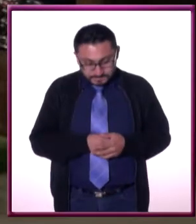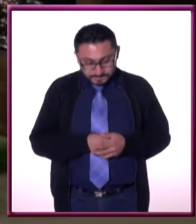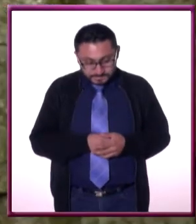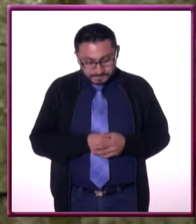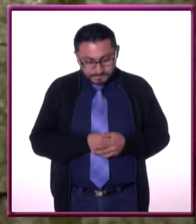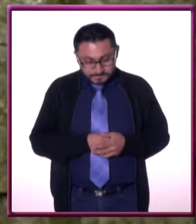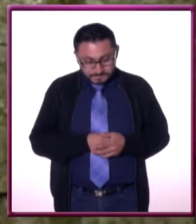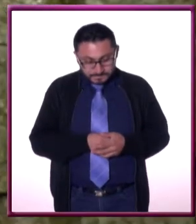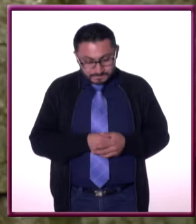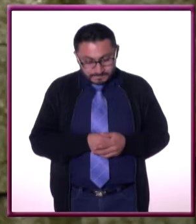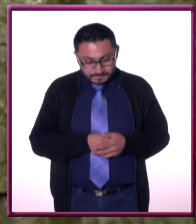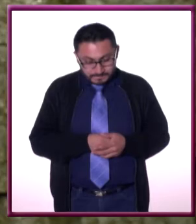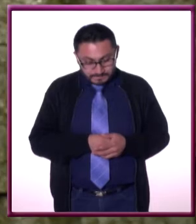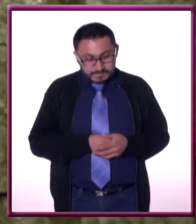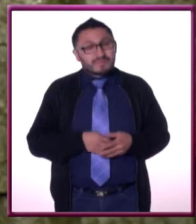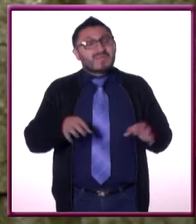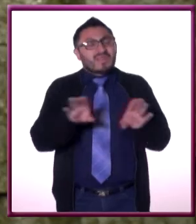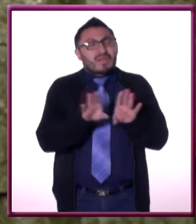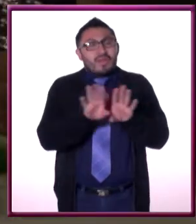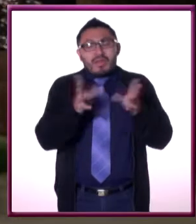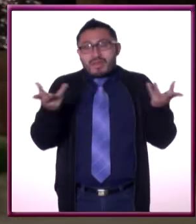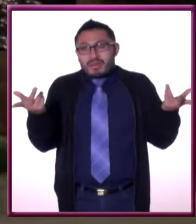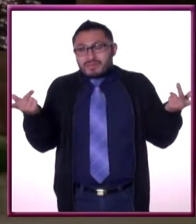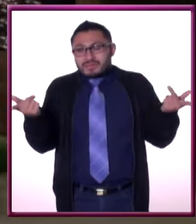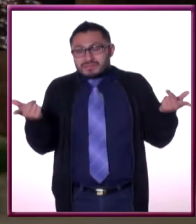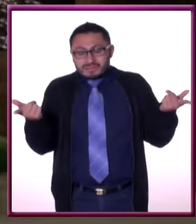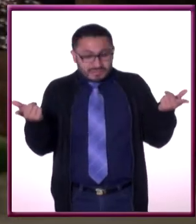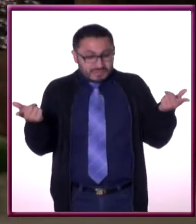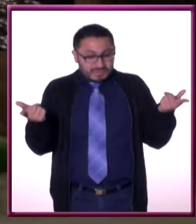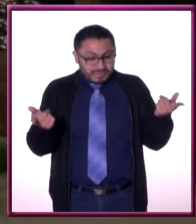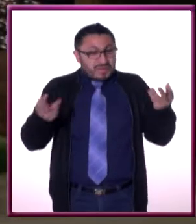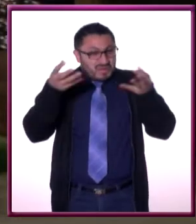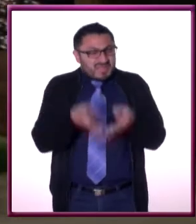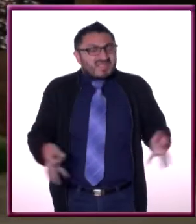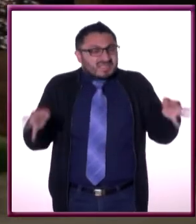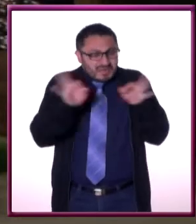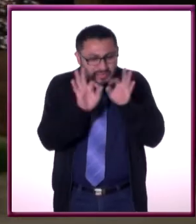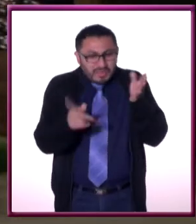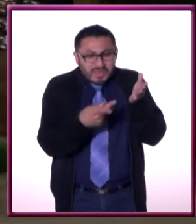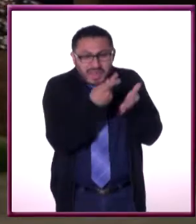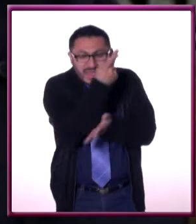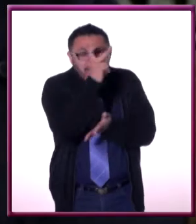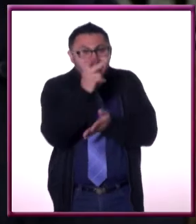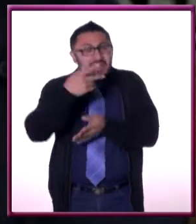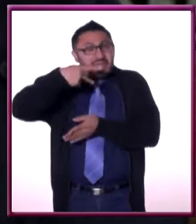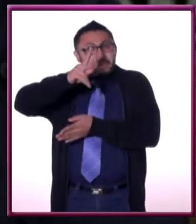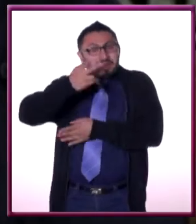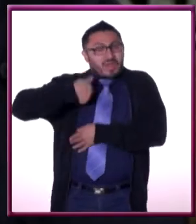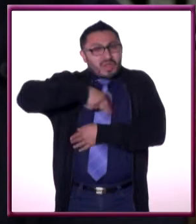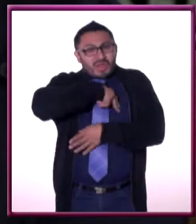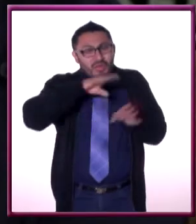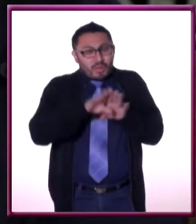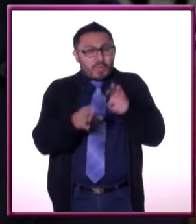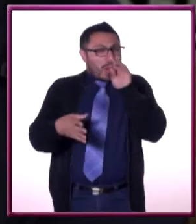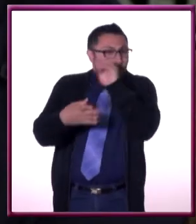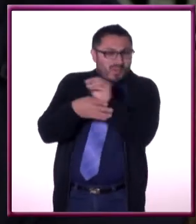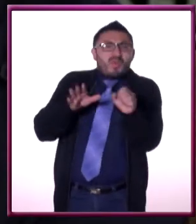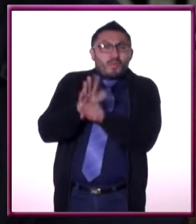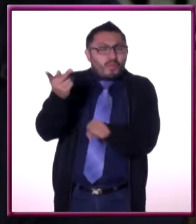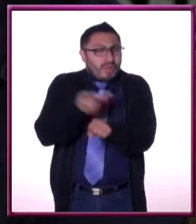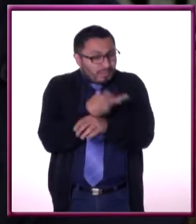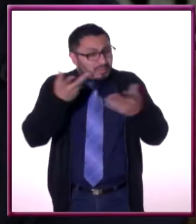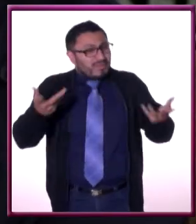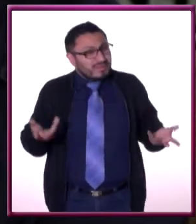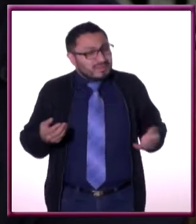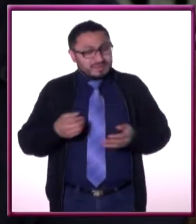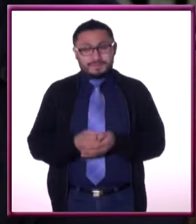riqueza que nos da también la tierra. ¿Qué es lo que está sucediendo en este sentido? Sí, la forma en que